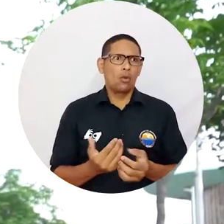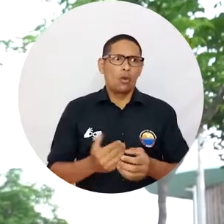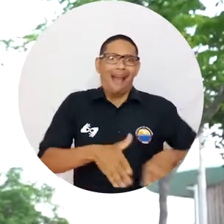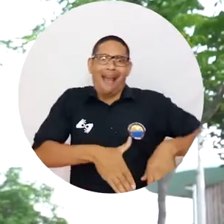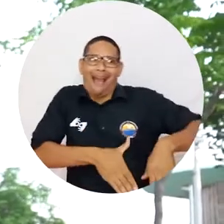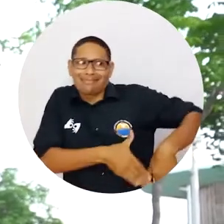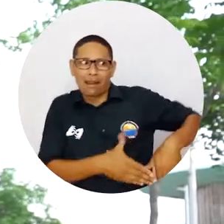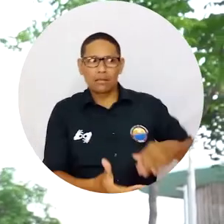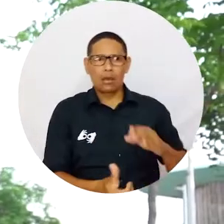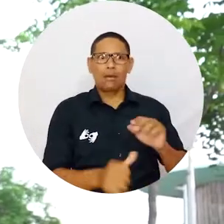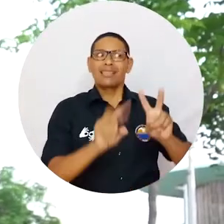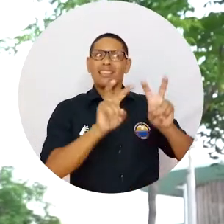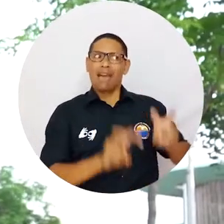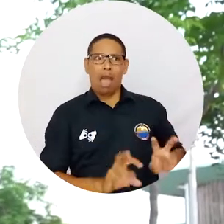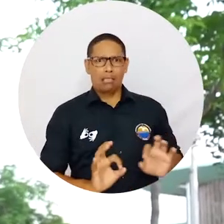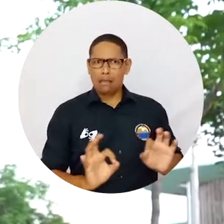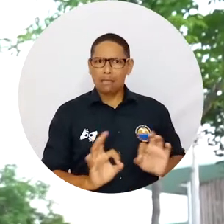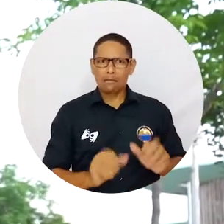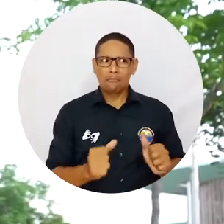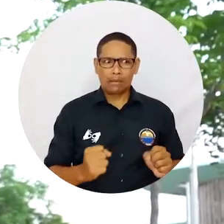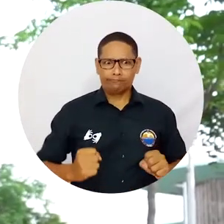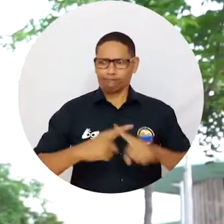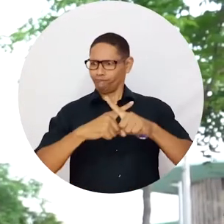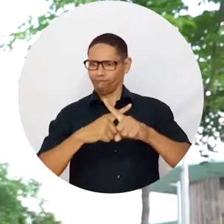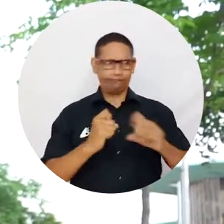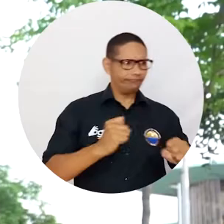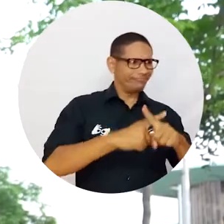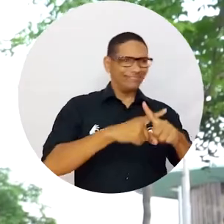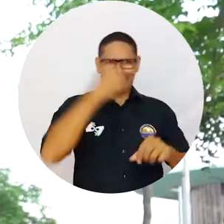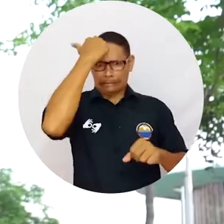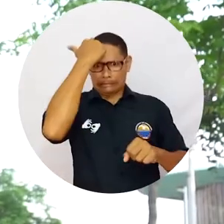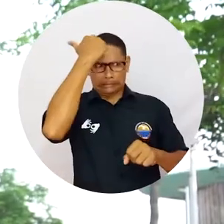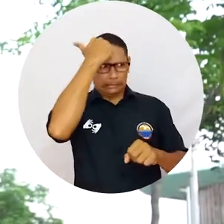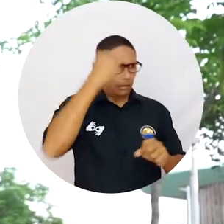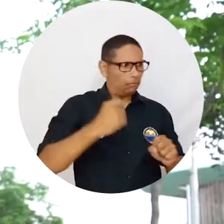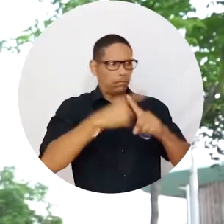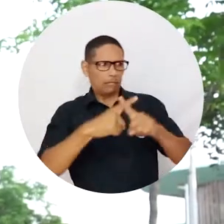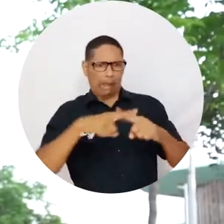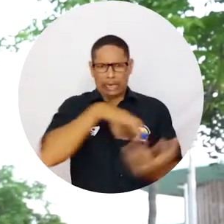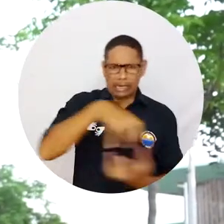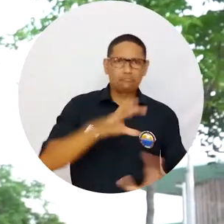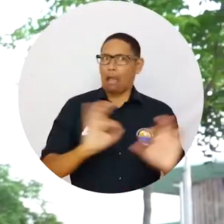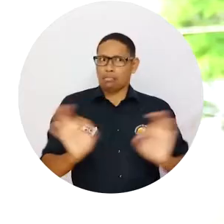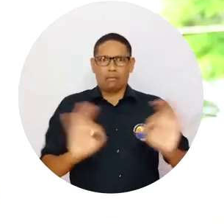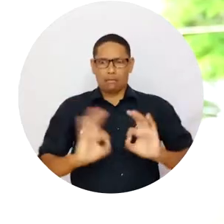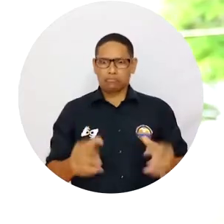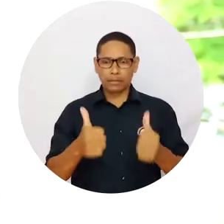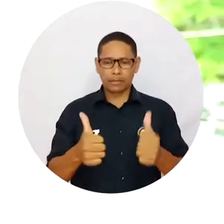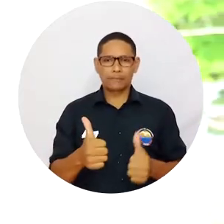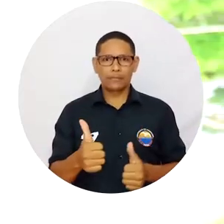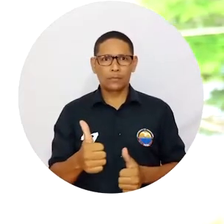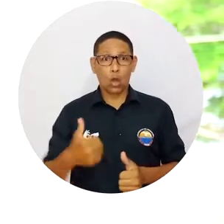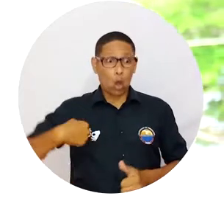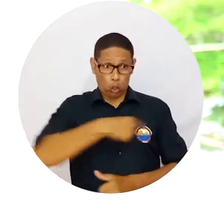en los microdiseños, sin necesidad de tener, digamos, cruces con los profesores por culpa pues, de las notas, etc. Como